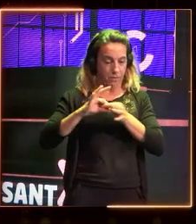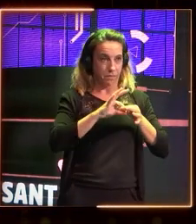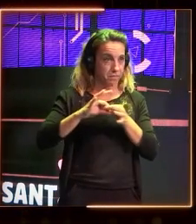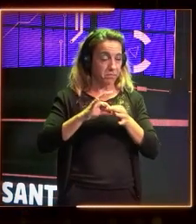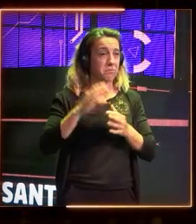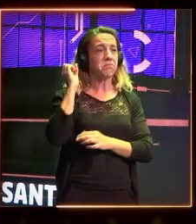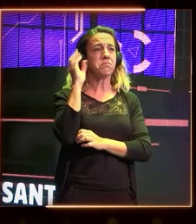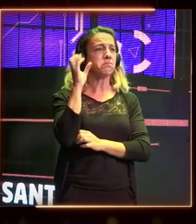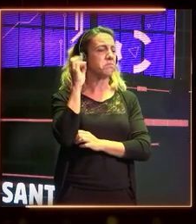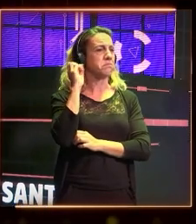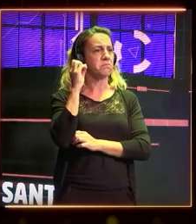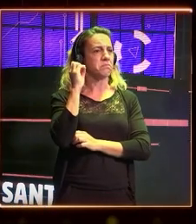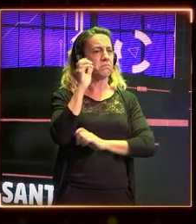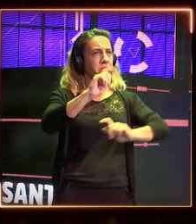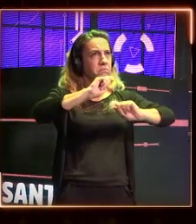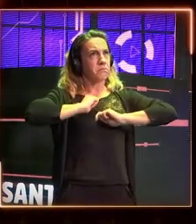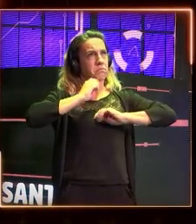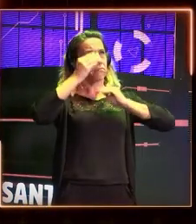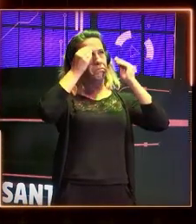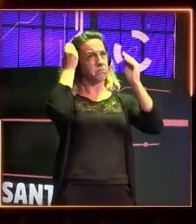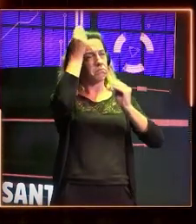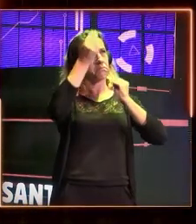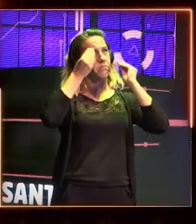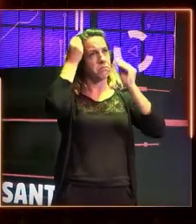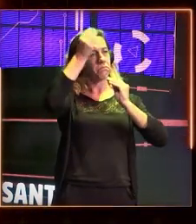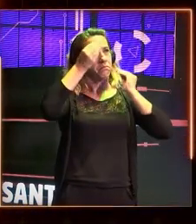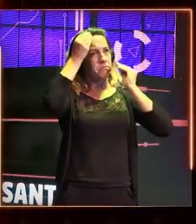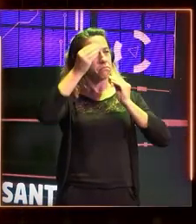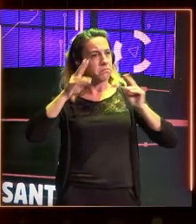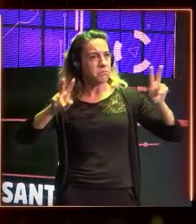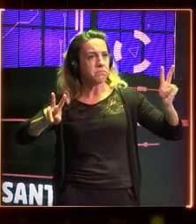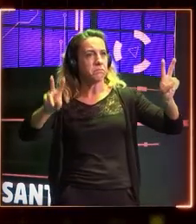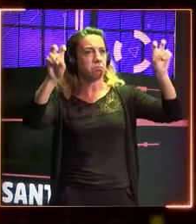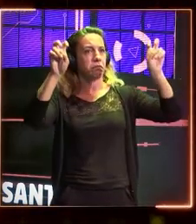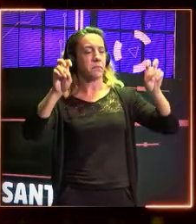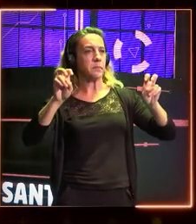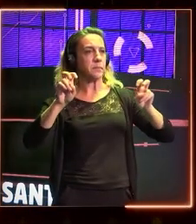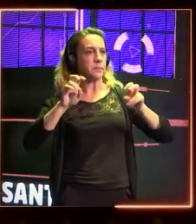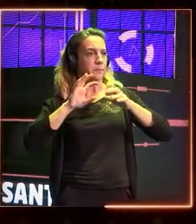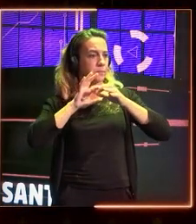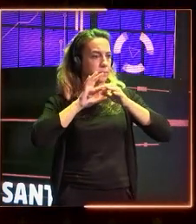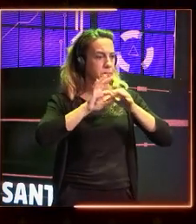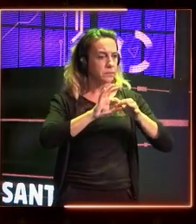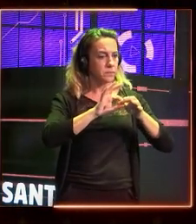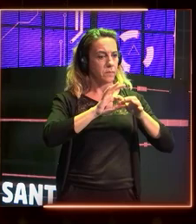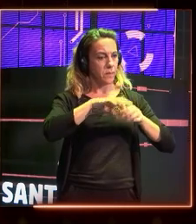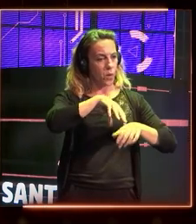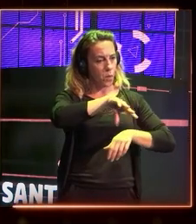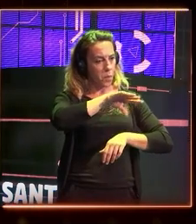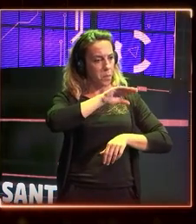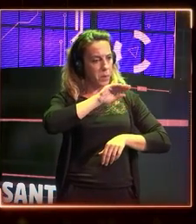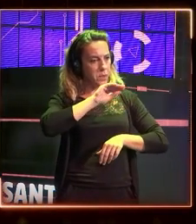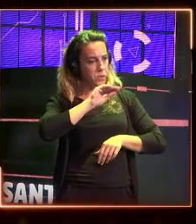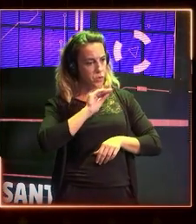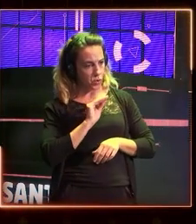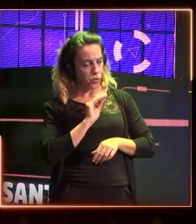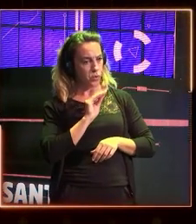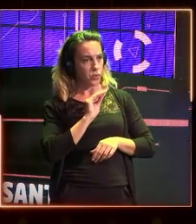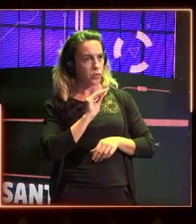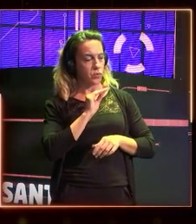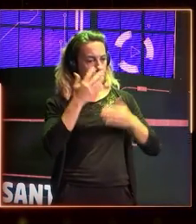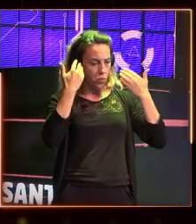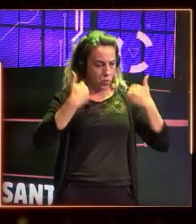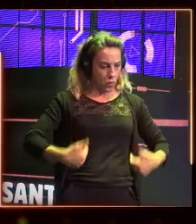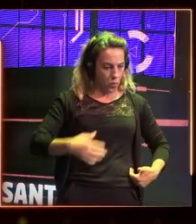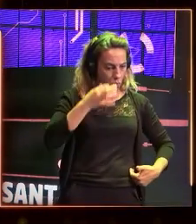eh reflexionar replantearnos acerca de esa comprensión que existe lo que significa ser